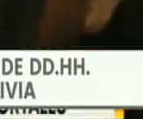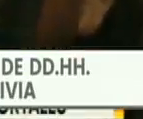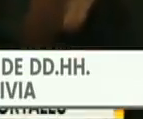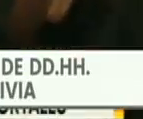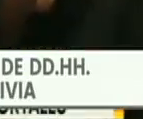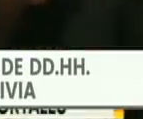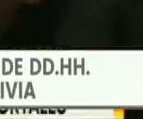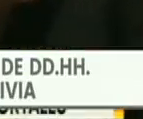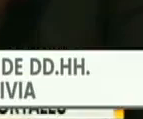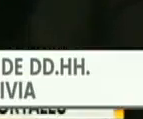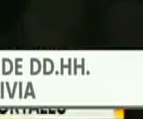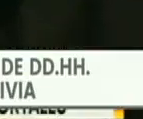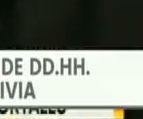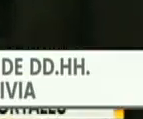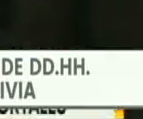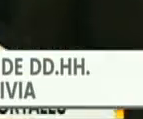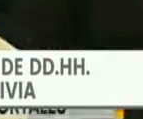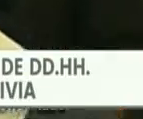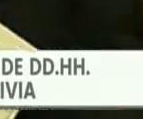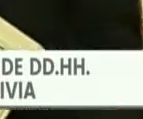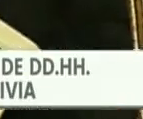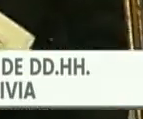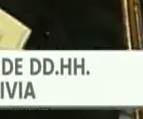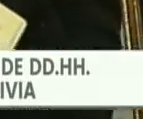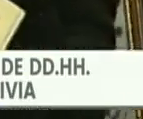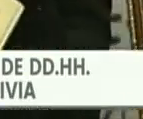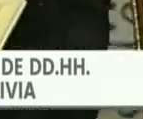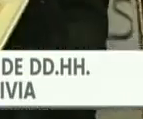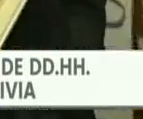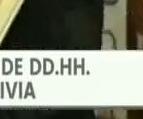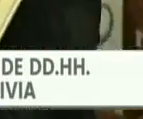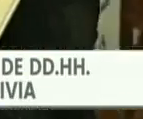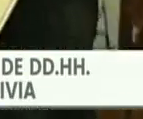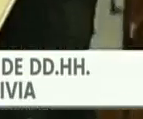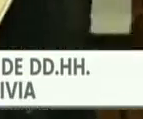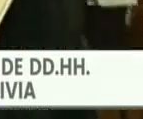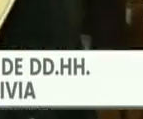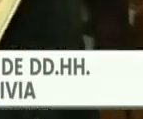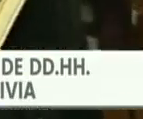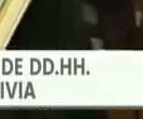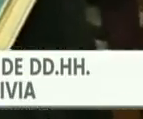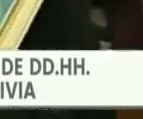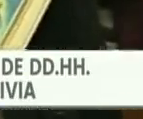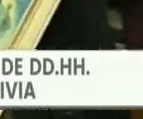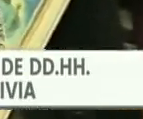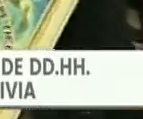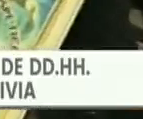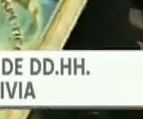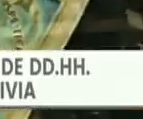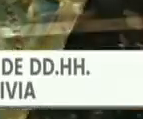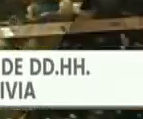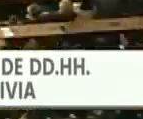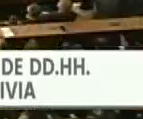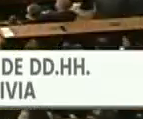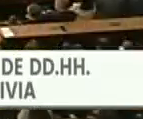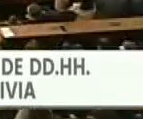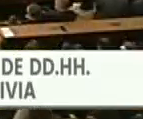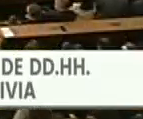Justicia, justicia, justicia, justicia, justicia,